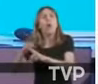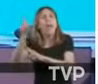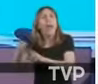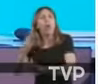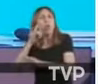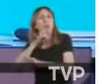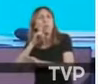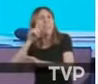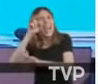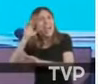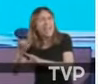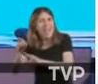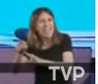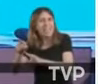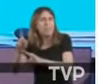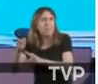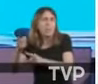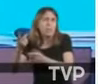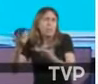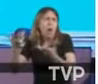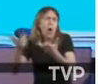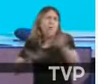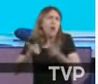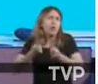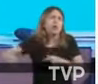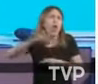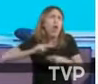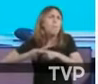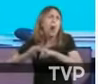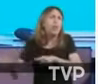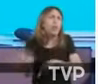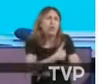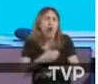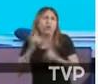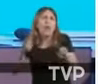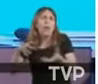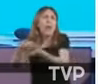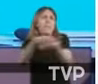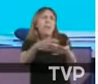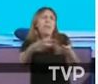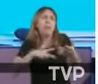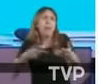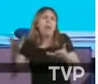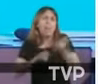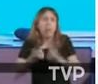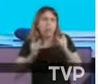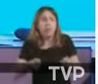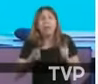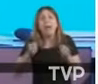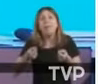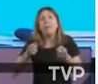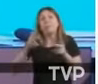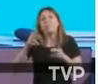de los apoyos de todo el arco dirigencial, incluyendo el sector privado también. Y sobre el último punto que planteaba, la deuda